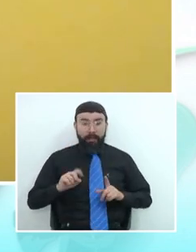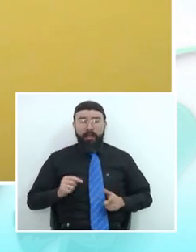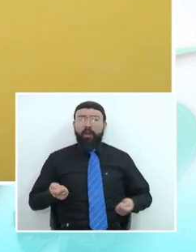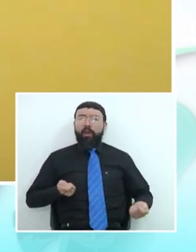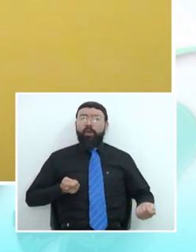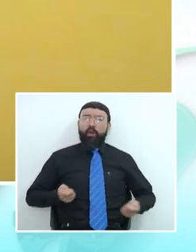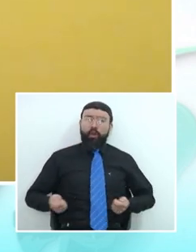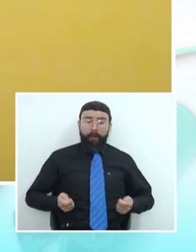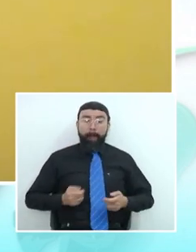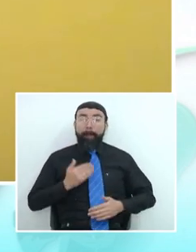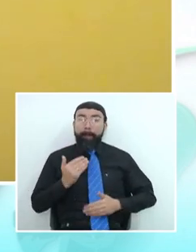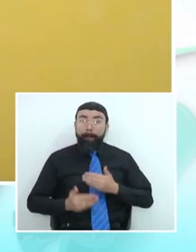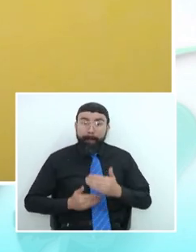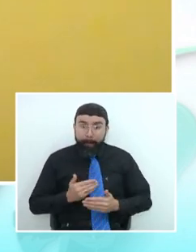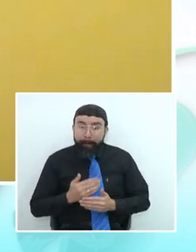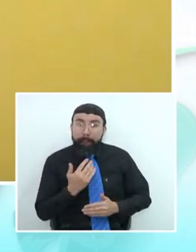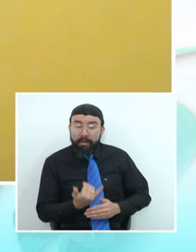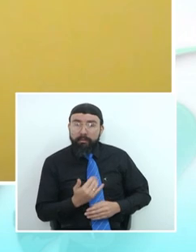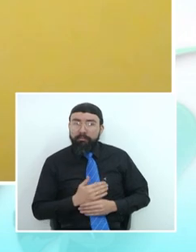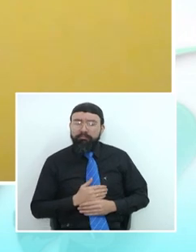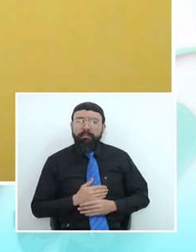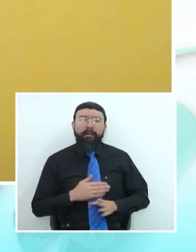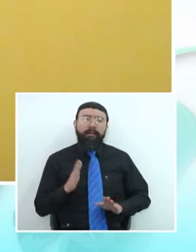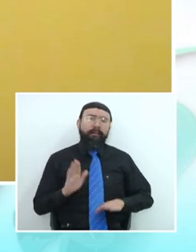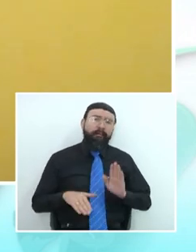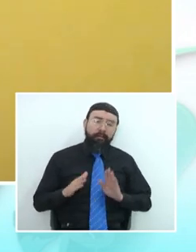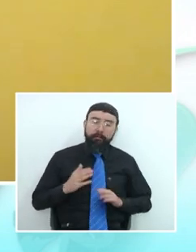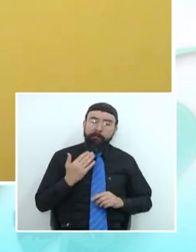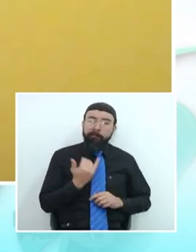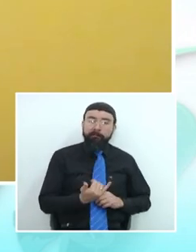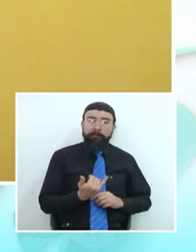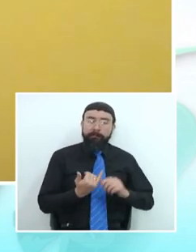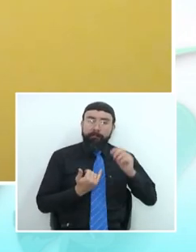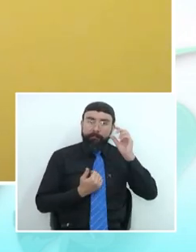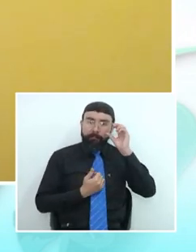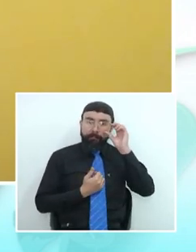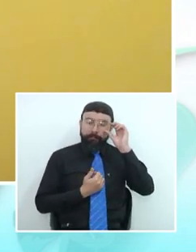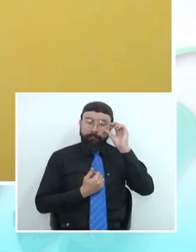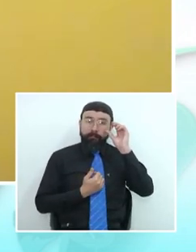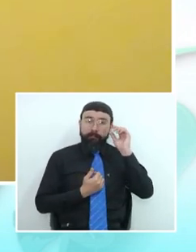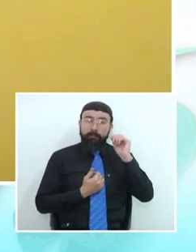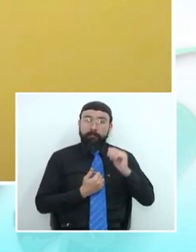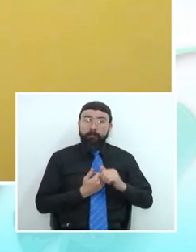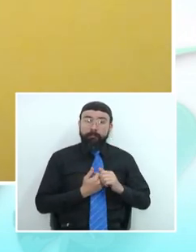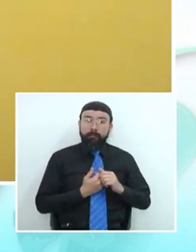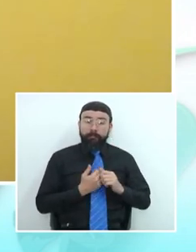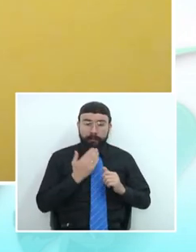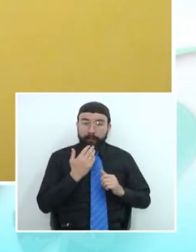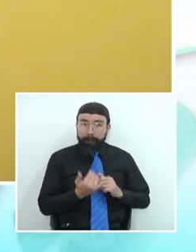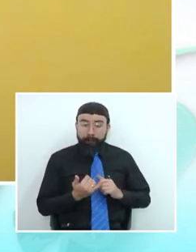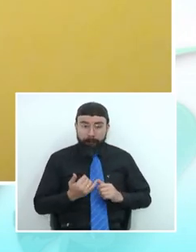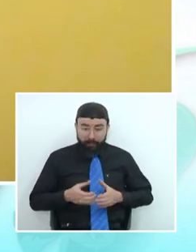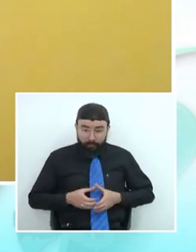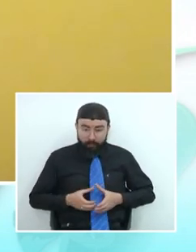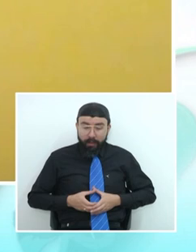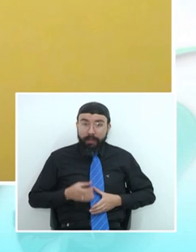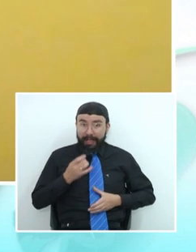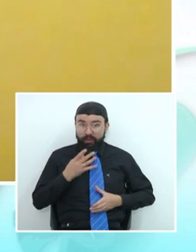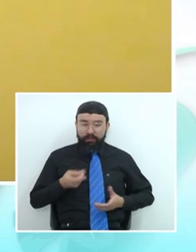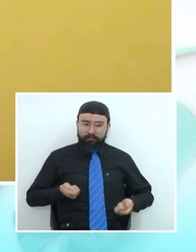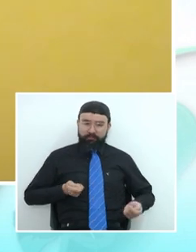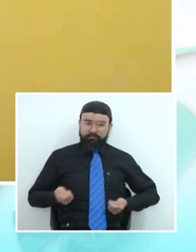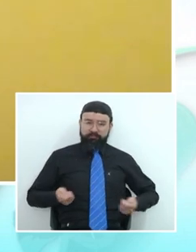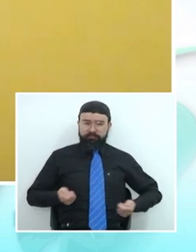el problema, porque a veces el páncreas en un momento dado controla,